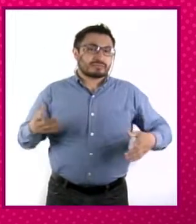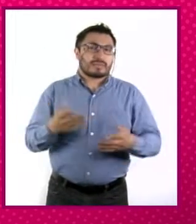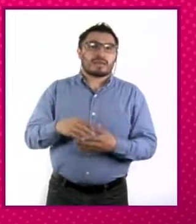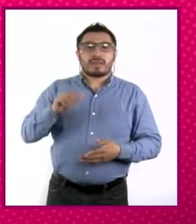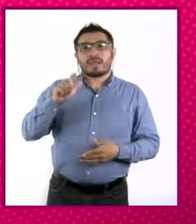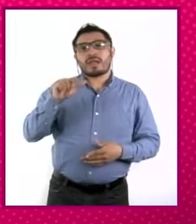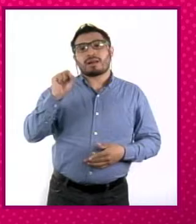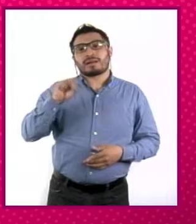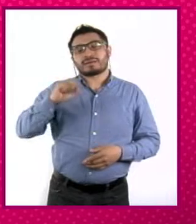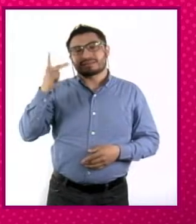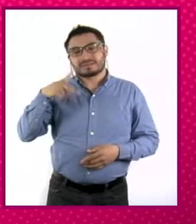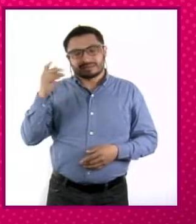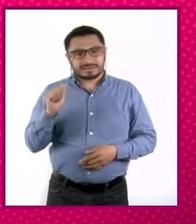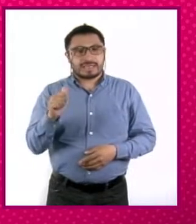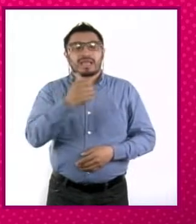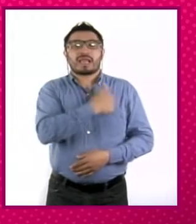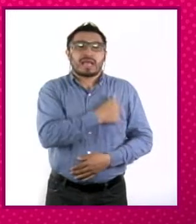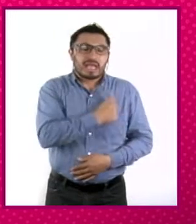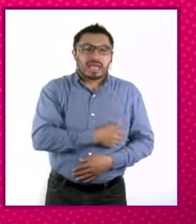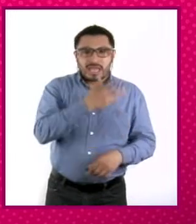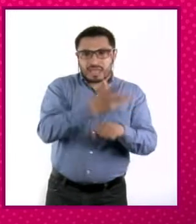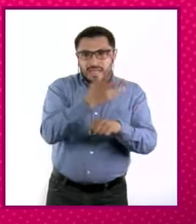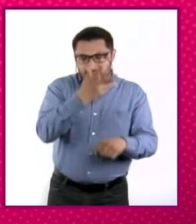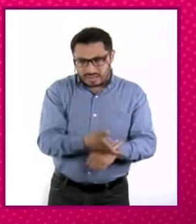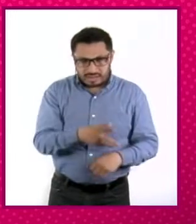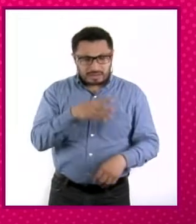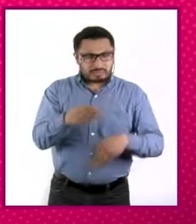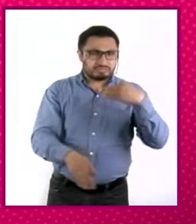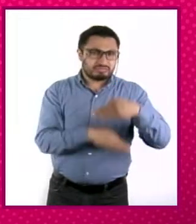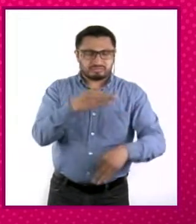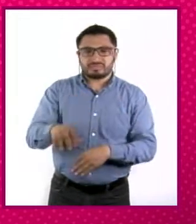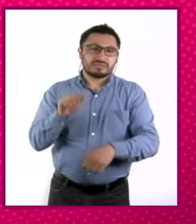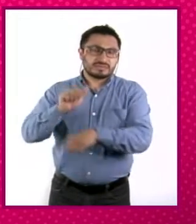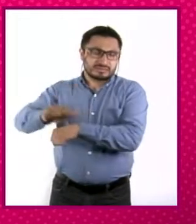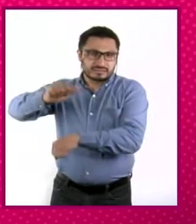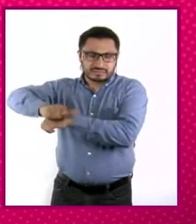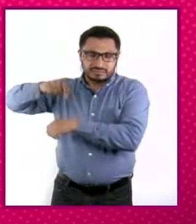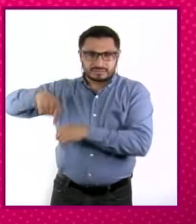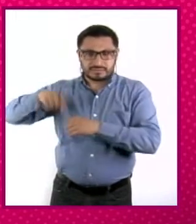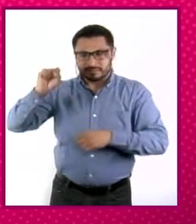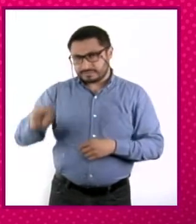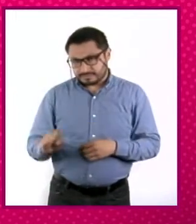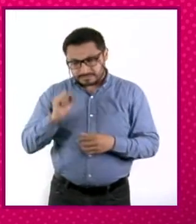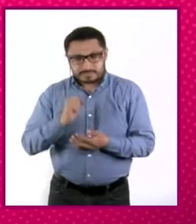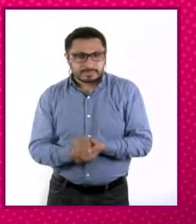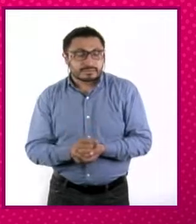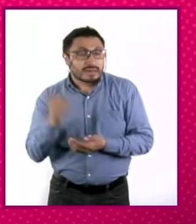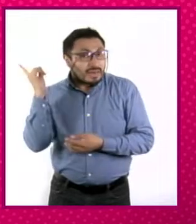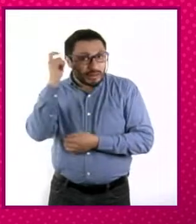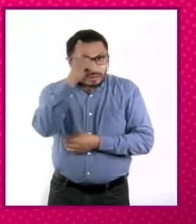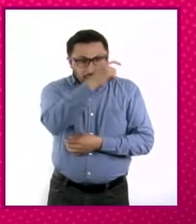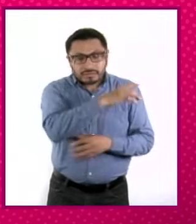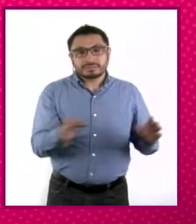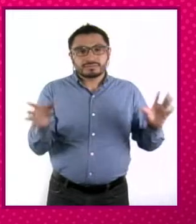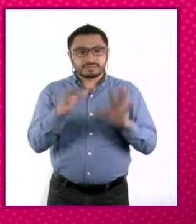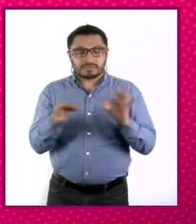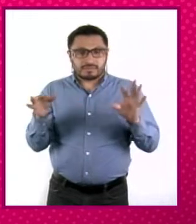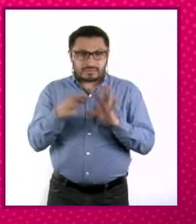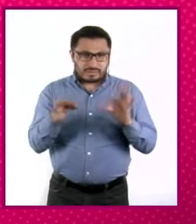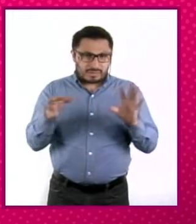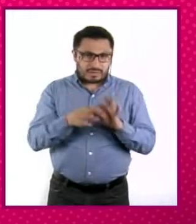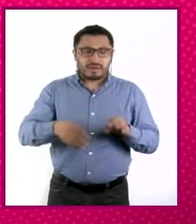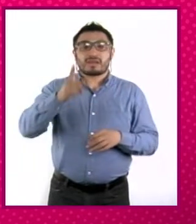Alaska, Canadá, Estados Unidos hasta Punta del Fuego en Argentina. Es muy difícil describir hoy qué es